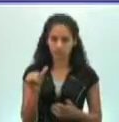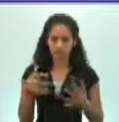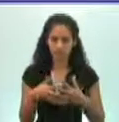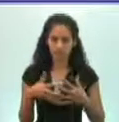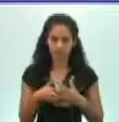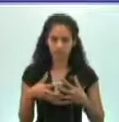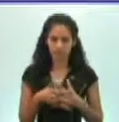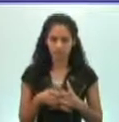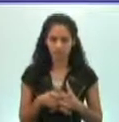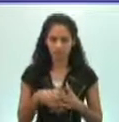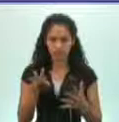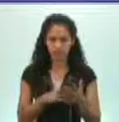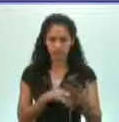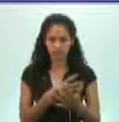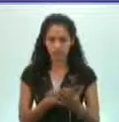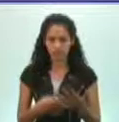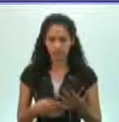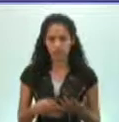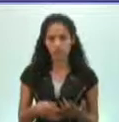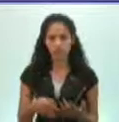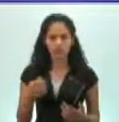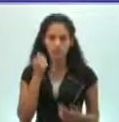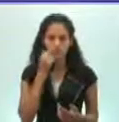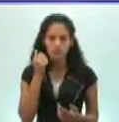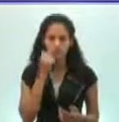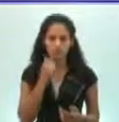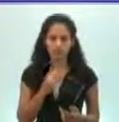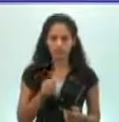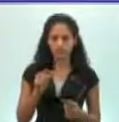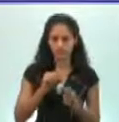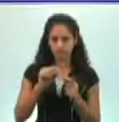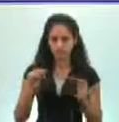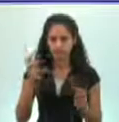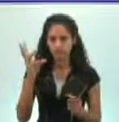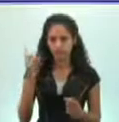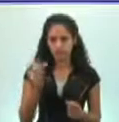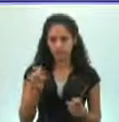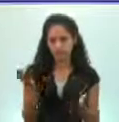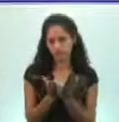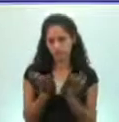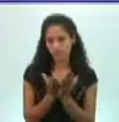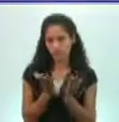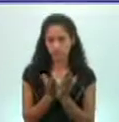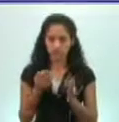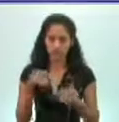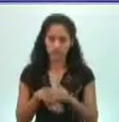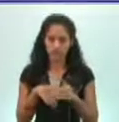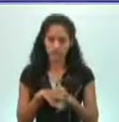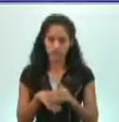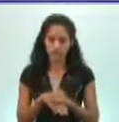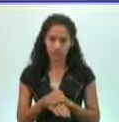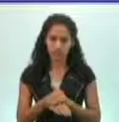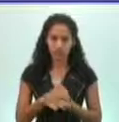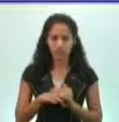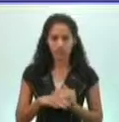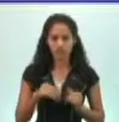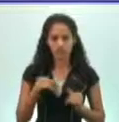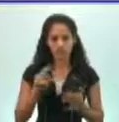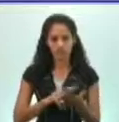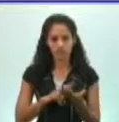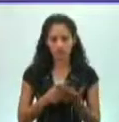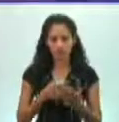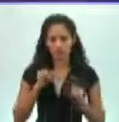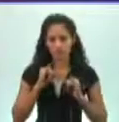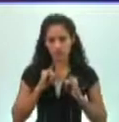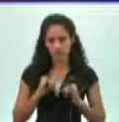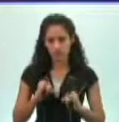a los estadistas. Pero no es más que la rama de las matemáticas que estudia la recopilación, procesamiento, interpretación